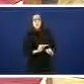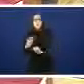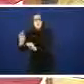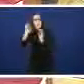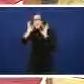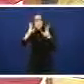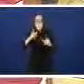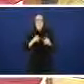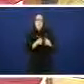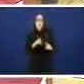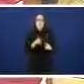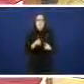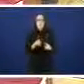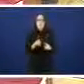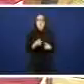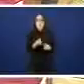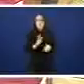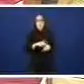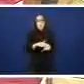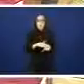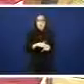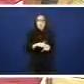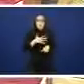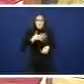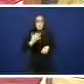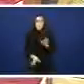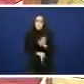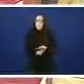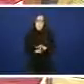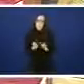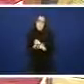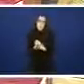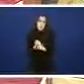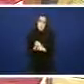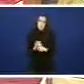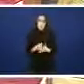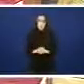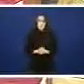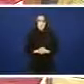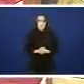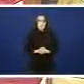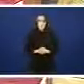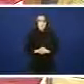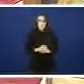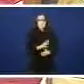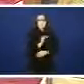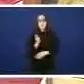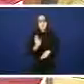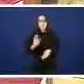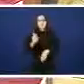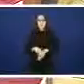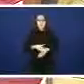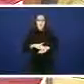sostemento do gasto social derivado dunhas contas saneadas. Por outra banda, e coa finalidade de